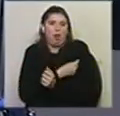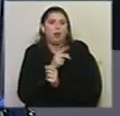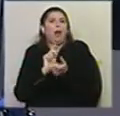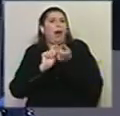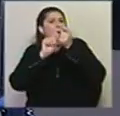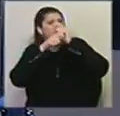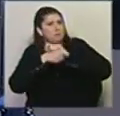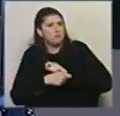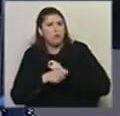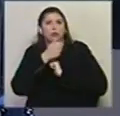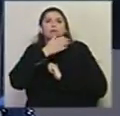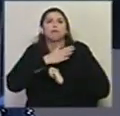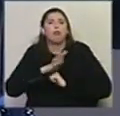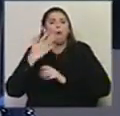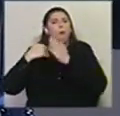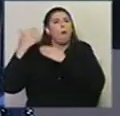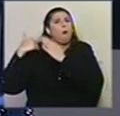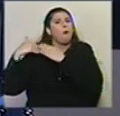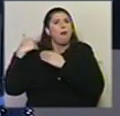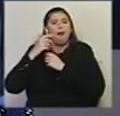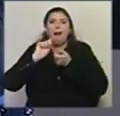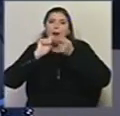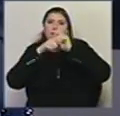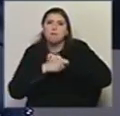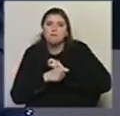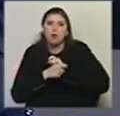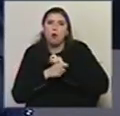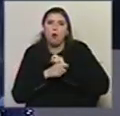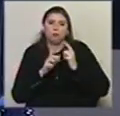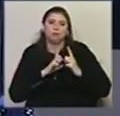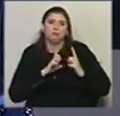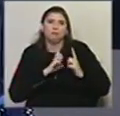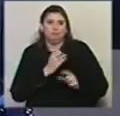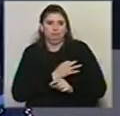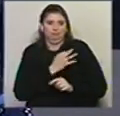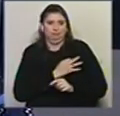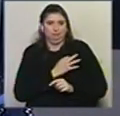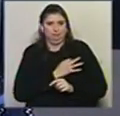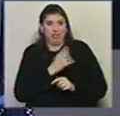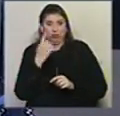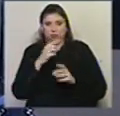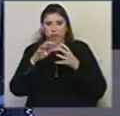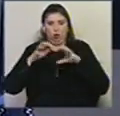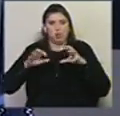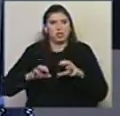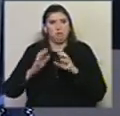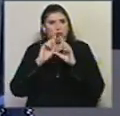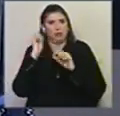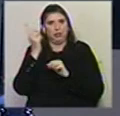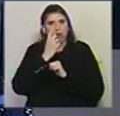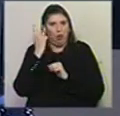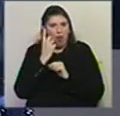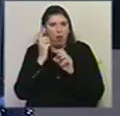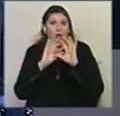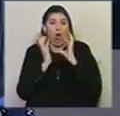la expectativa de vida, hubo un mecanismo por el cual los organismos internacionales, tú lo decías, la OMS en el caso a nivel